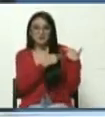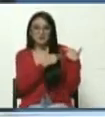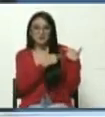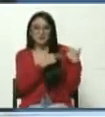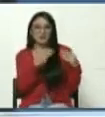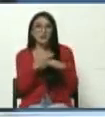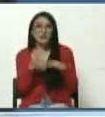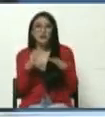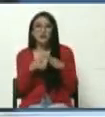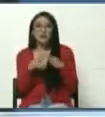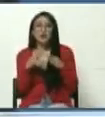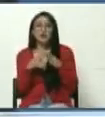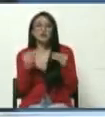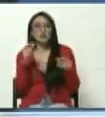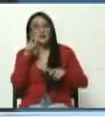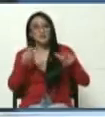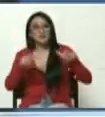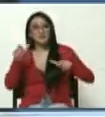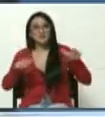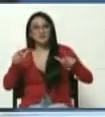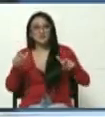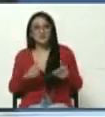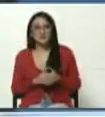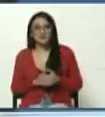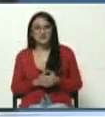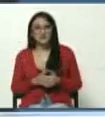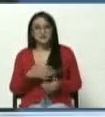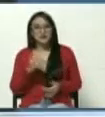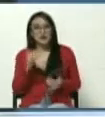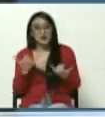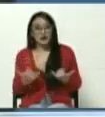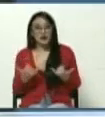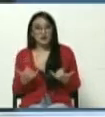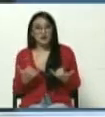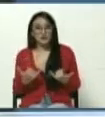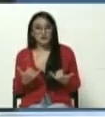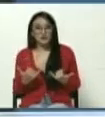como todos los que están detrás. Y tenemos ahora mismo,